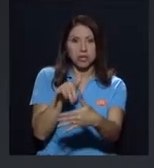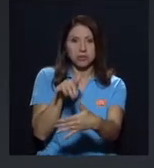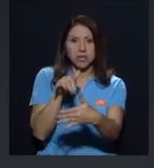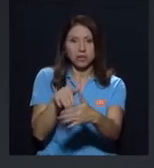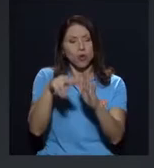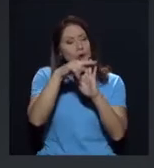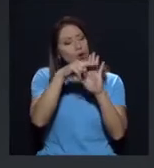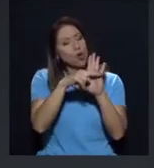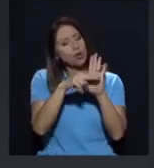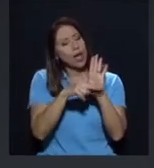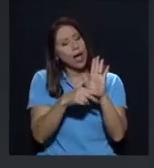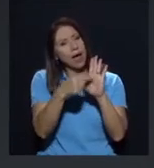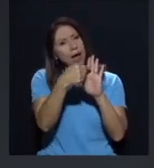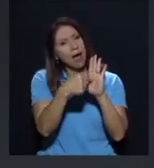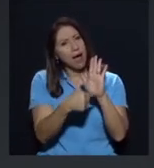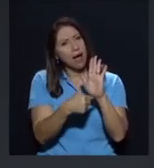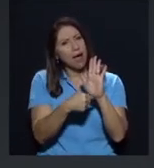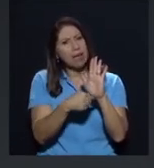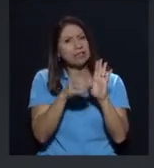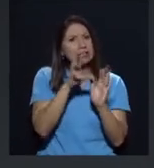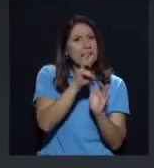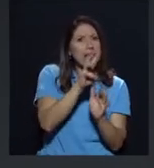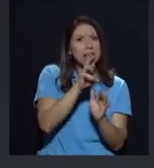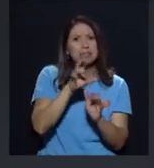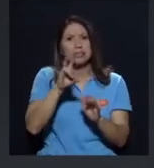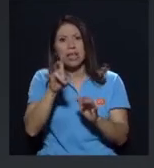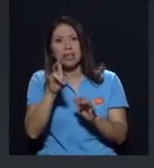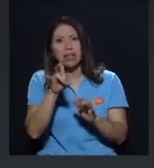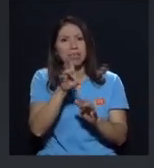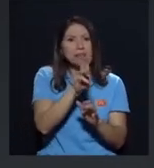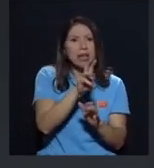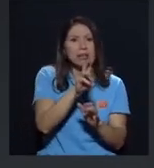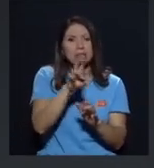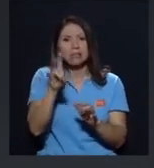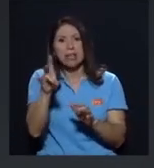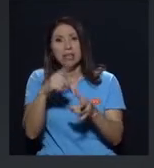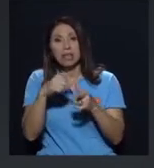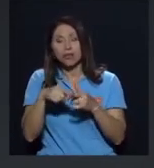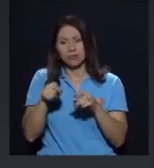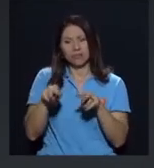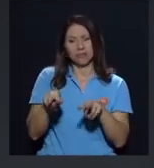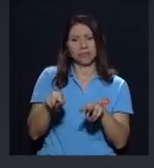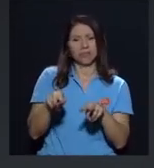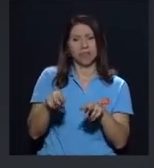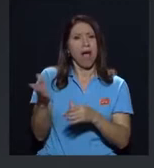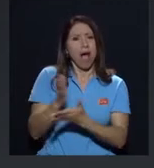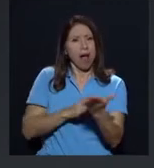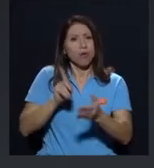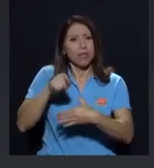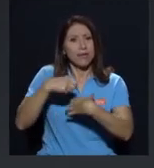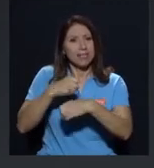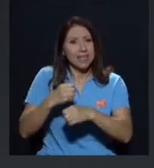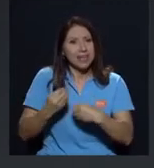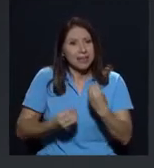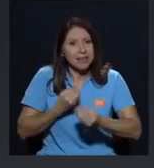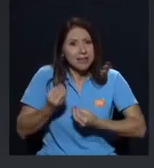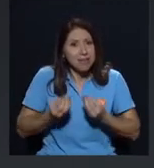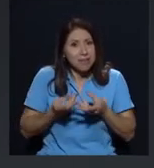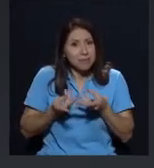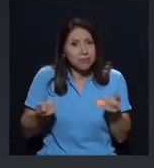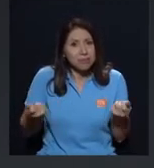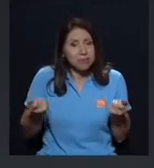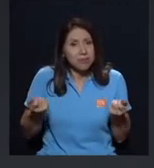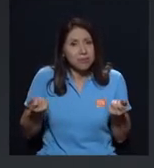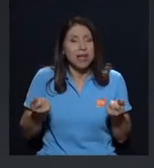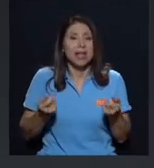materias parece que algo hay que hacer la nota en sí no dice que me parece que ahí hay un